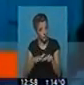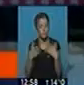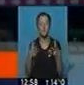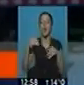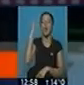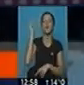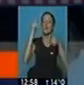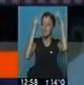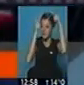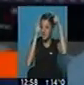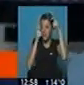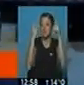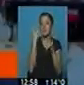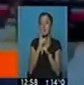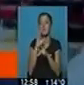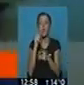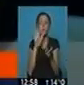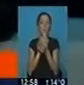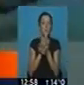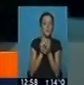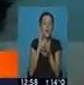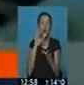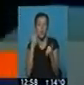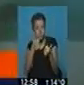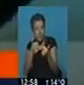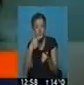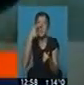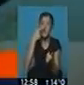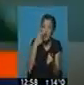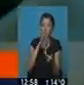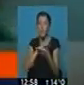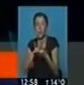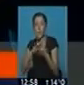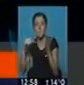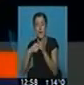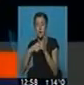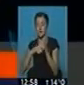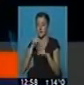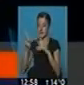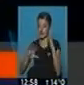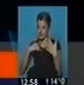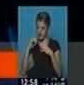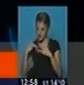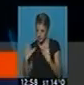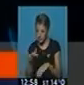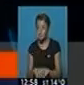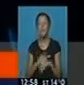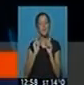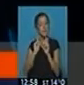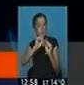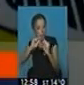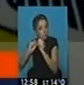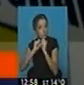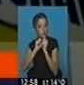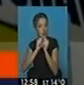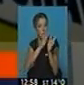de experimentalismo muy interesante, pero muy caótico. Y me parece que en esa tensión se jugaba ese